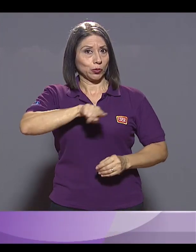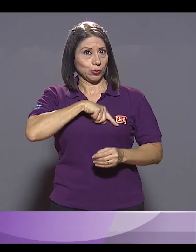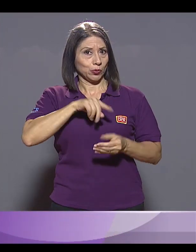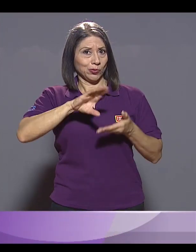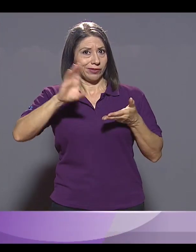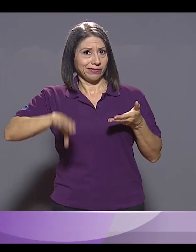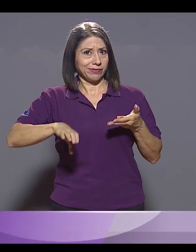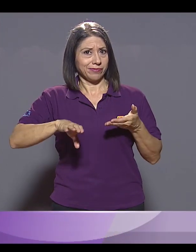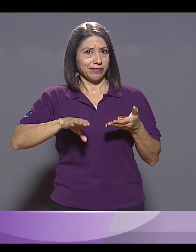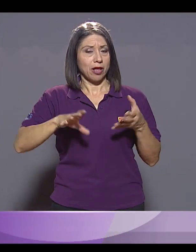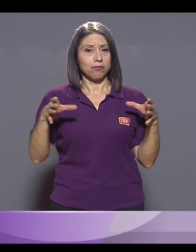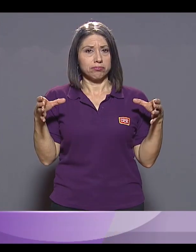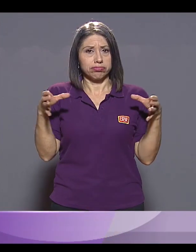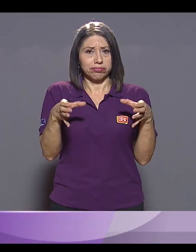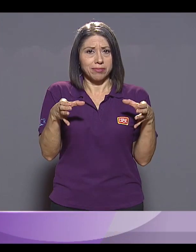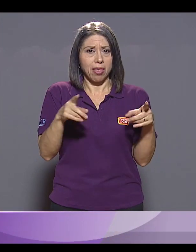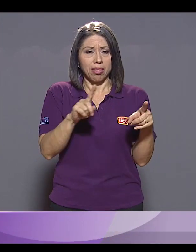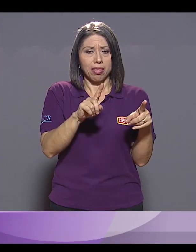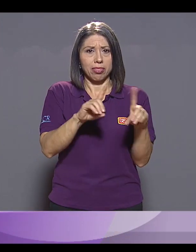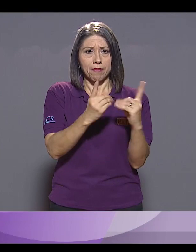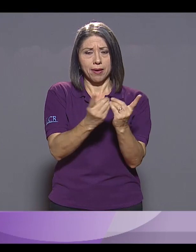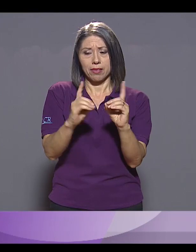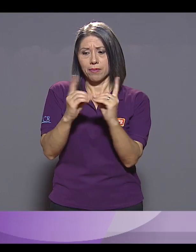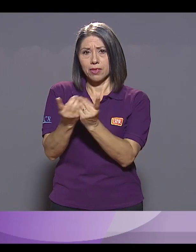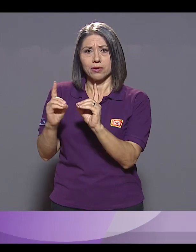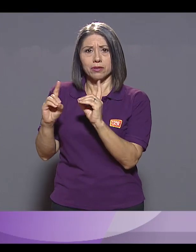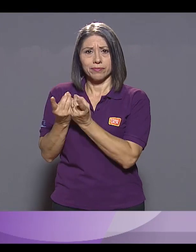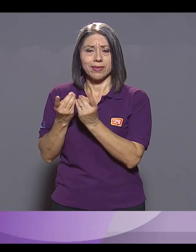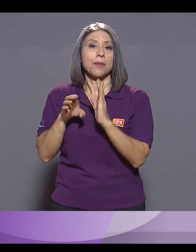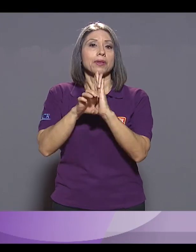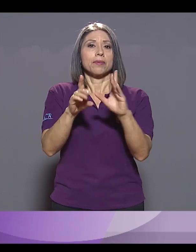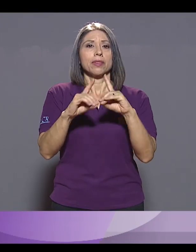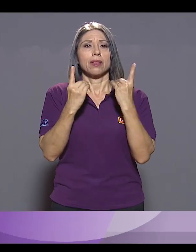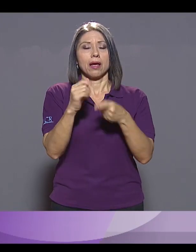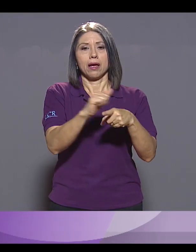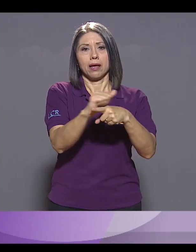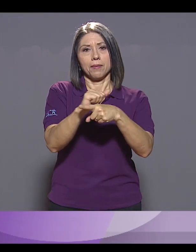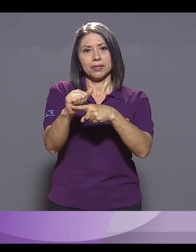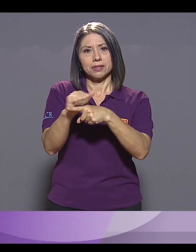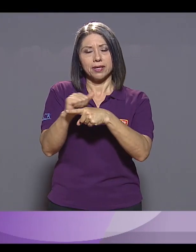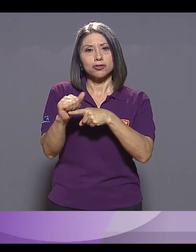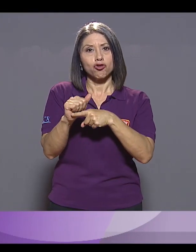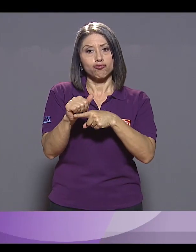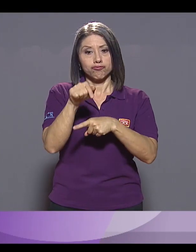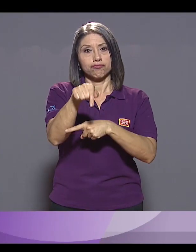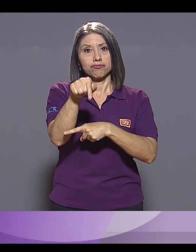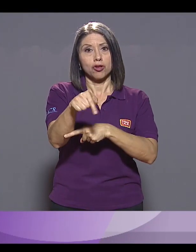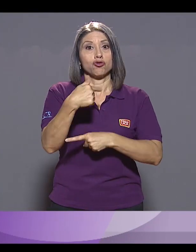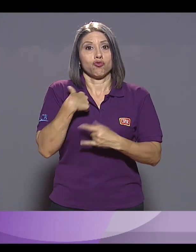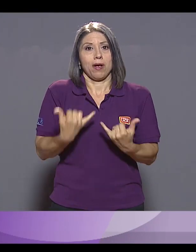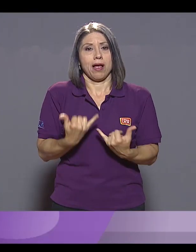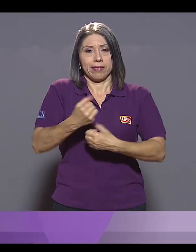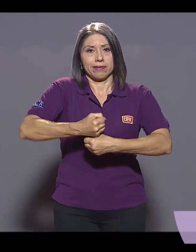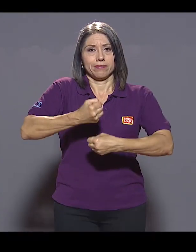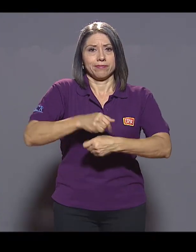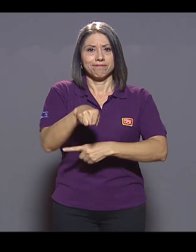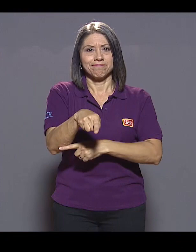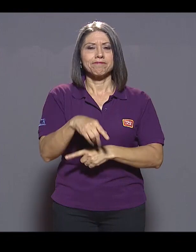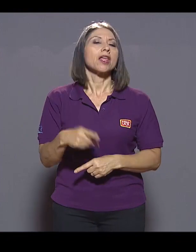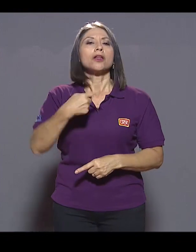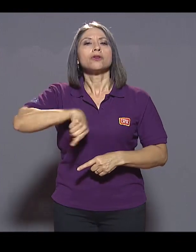Recursos para la Educación Inclusiva, y la gente desconoce que existe este recurso de asesoría, ¿verdad? Para todo el Ministerio de Educación